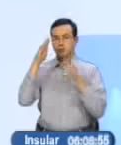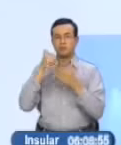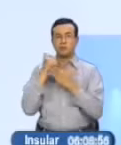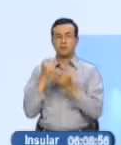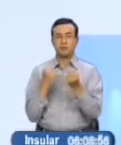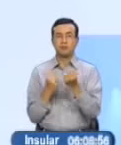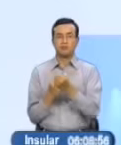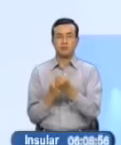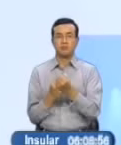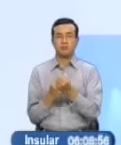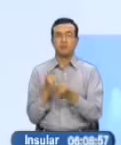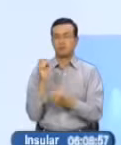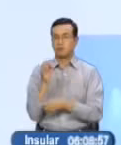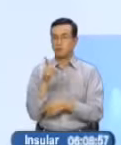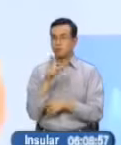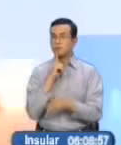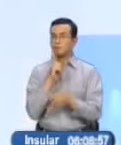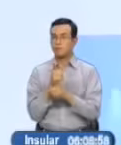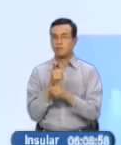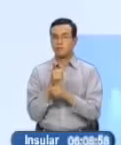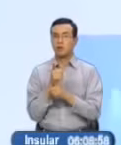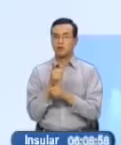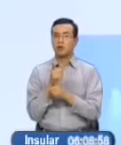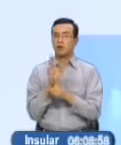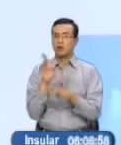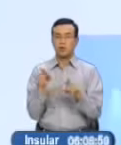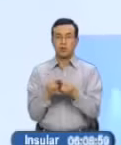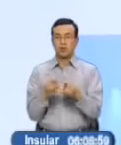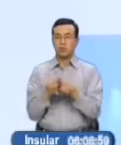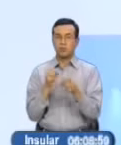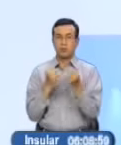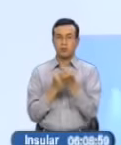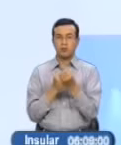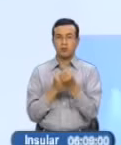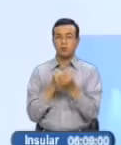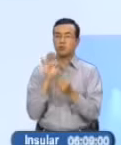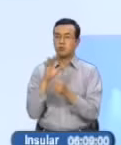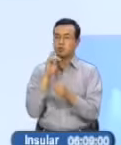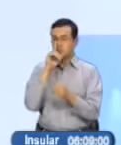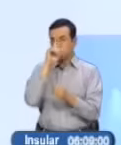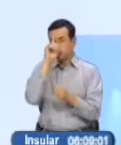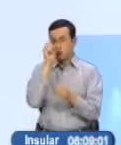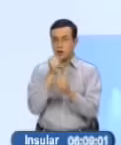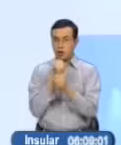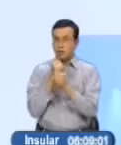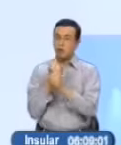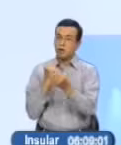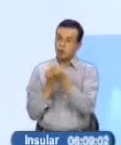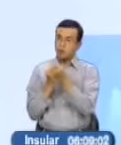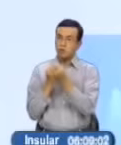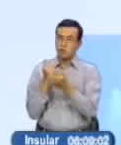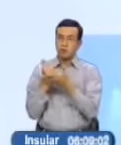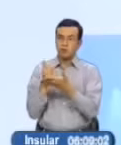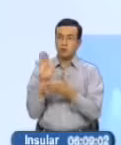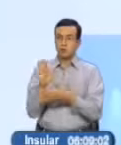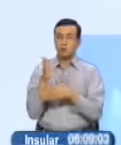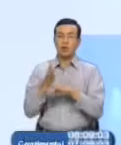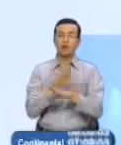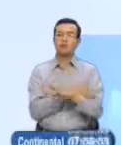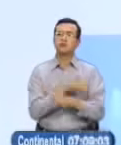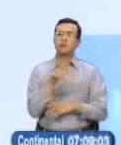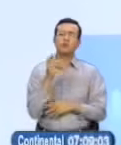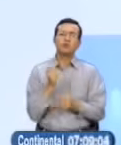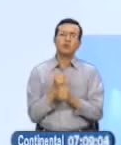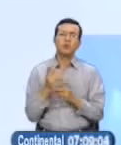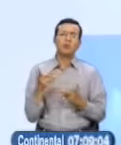permiten justamente lo que usted menciona, devolver también los medios de subsistencia, los medios de vida que le permitían a ese